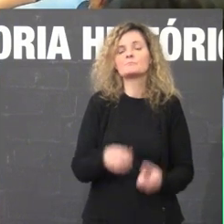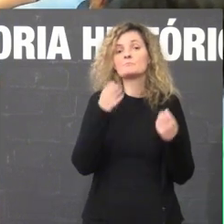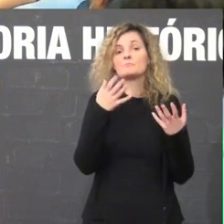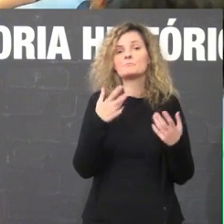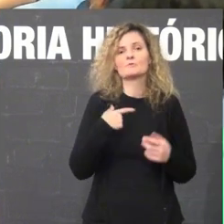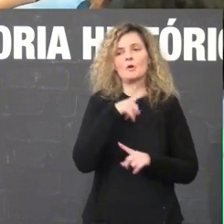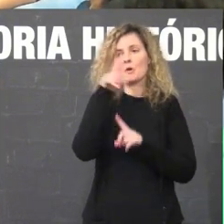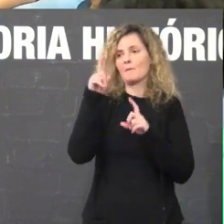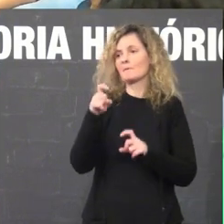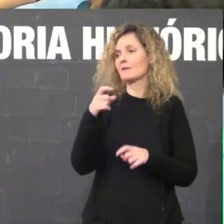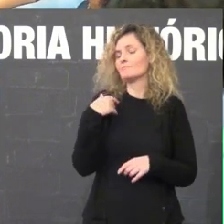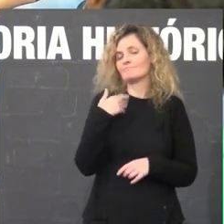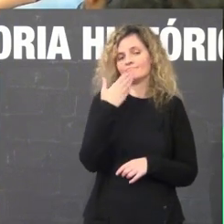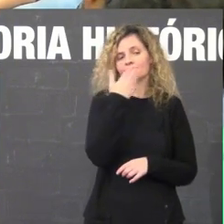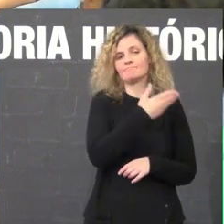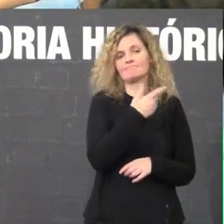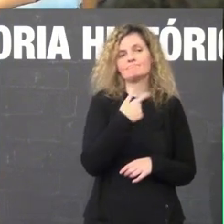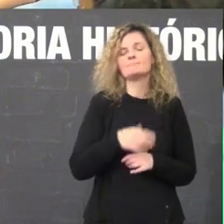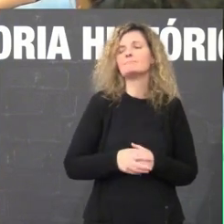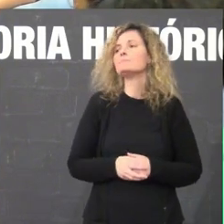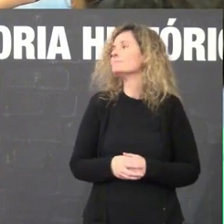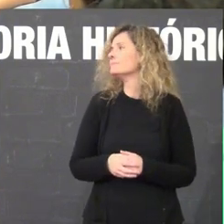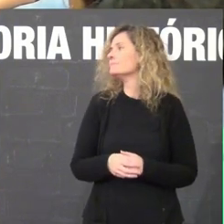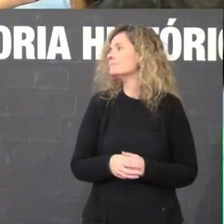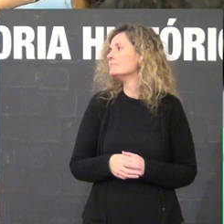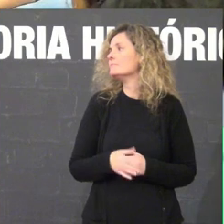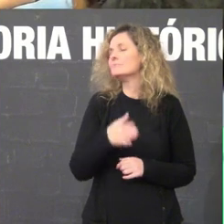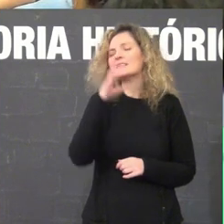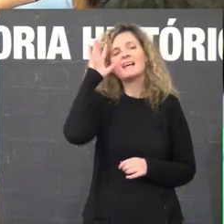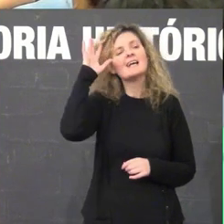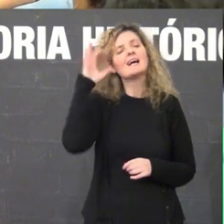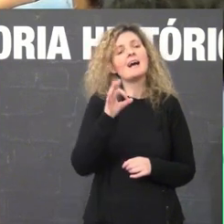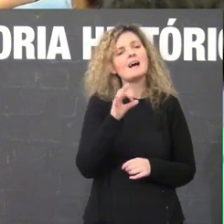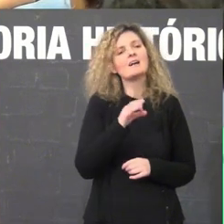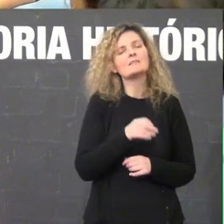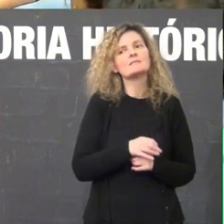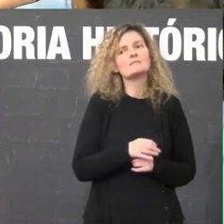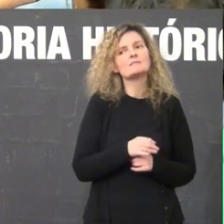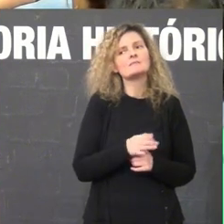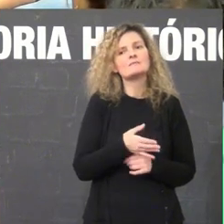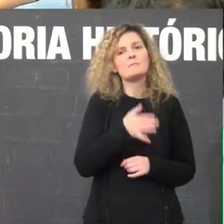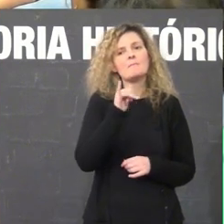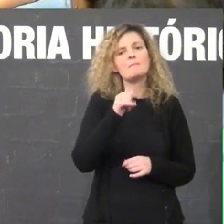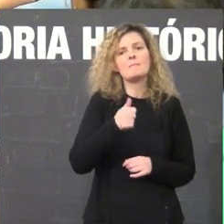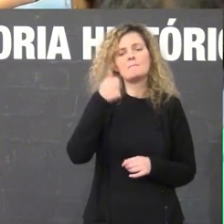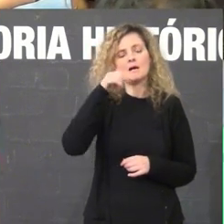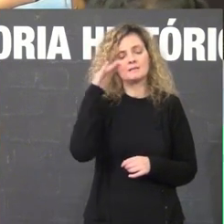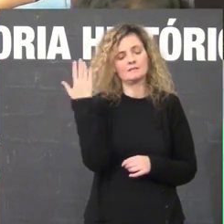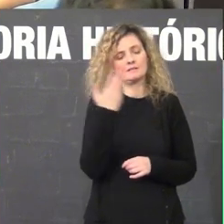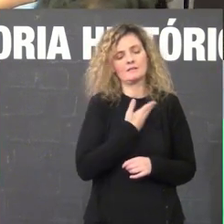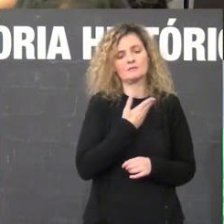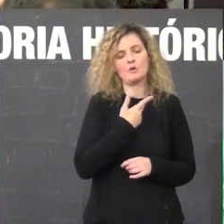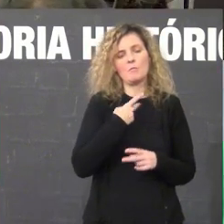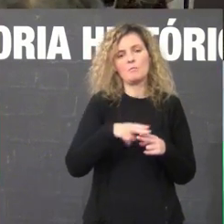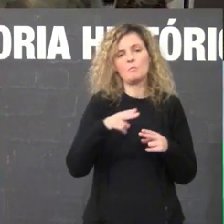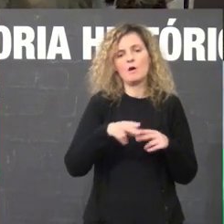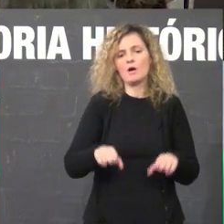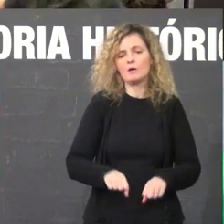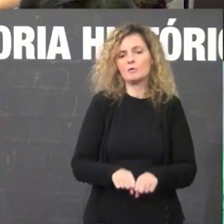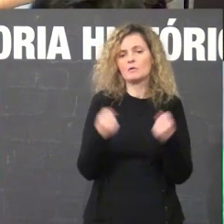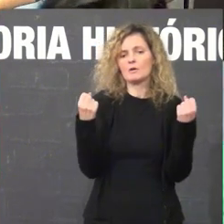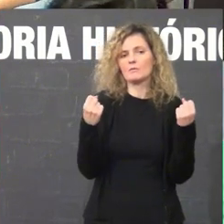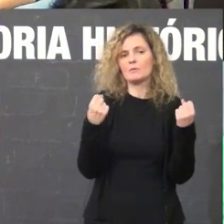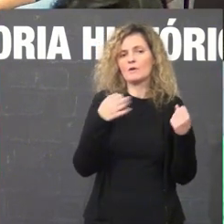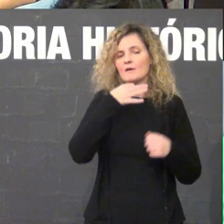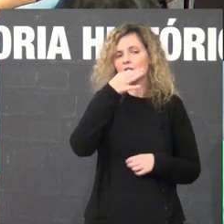una pregunta para ti Manu crees que tengáis castigo político a ruptura